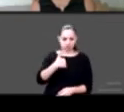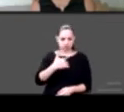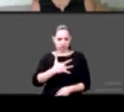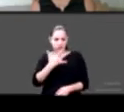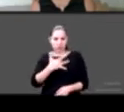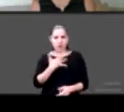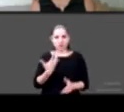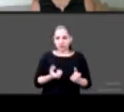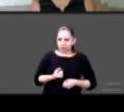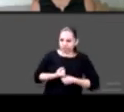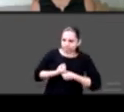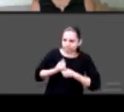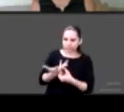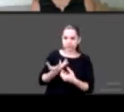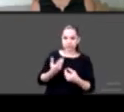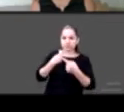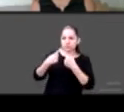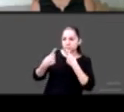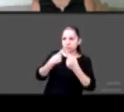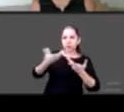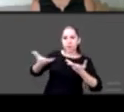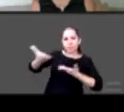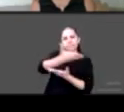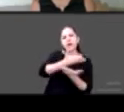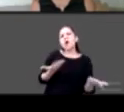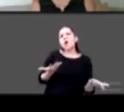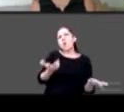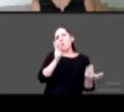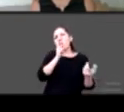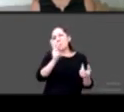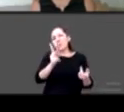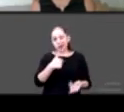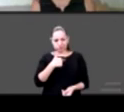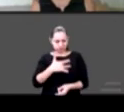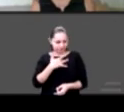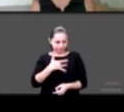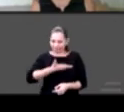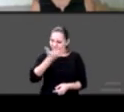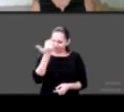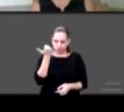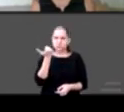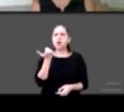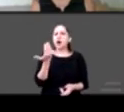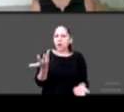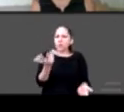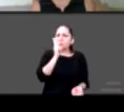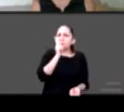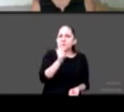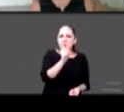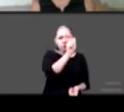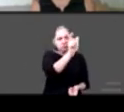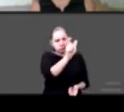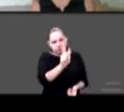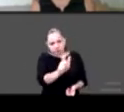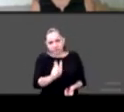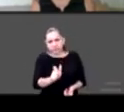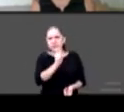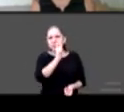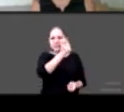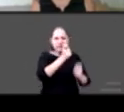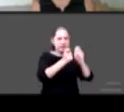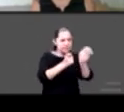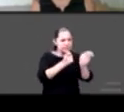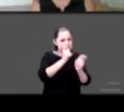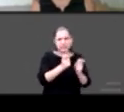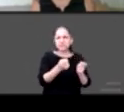y esto es muy importante, tenemos que pensar, ¿qué voy a hacer yo para controlar mis emociones? Todos